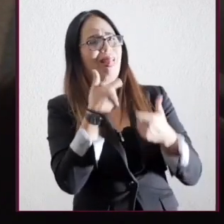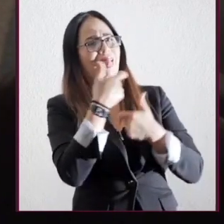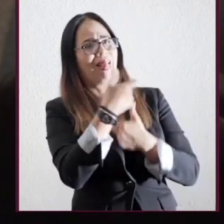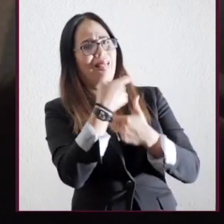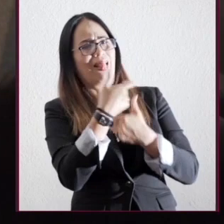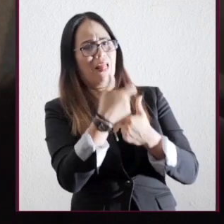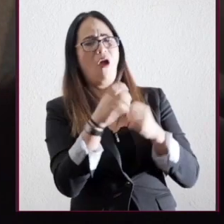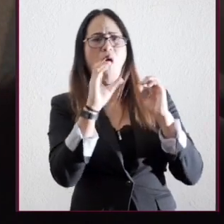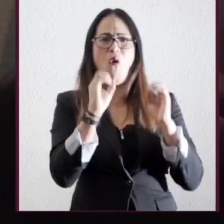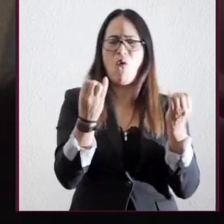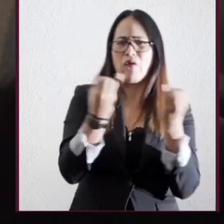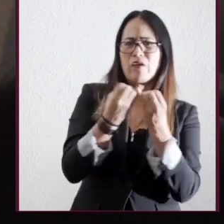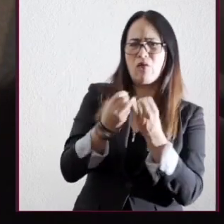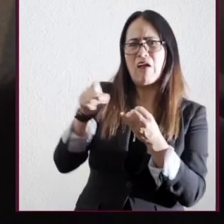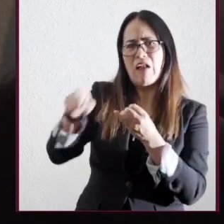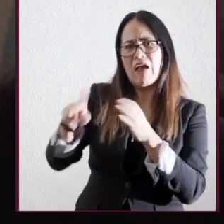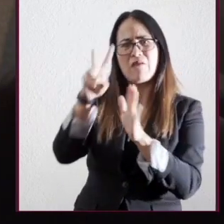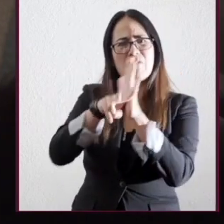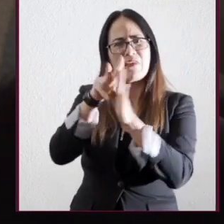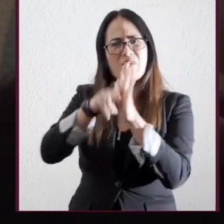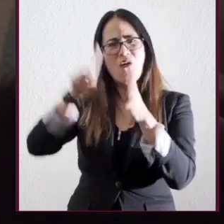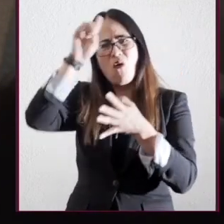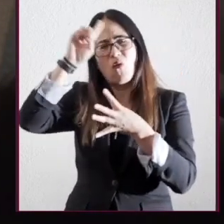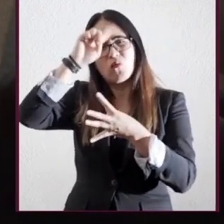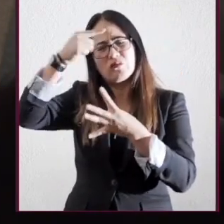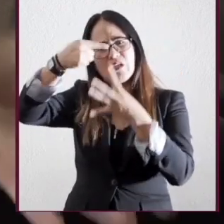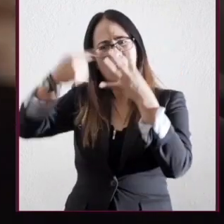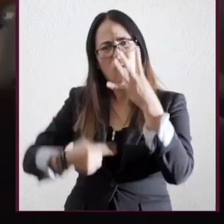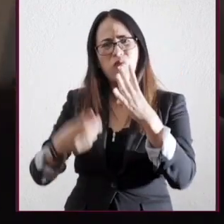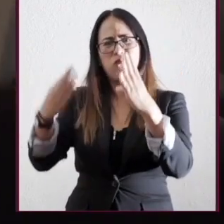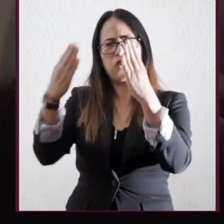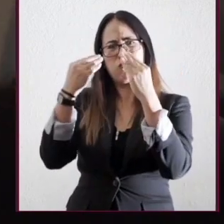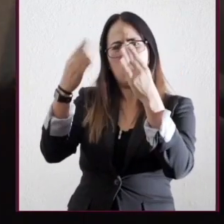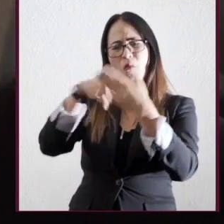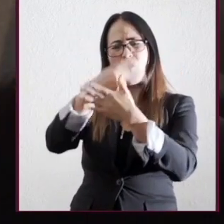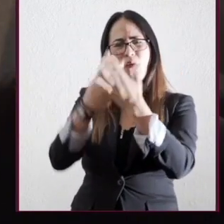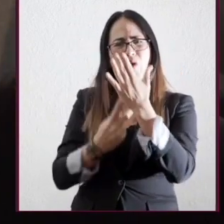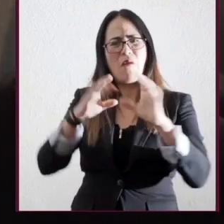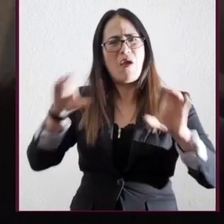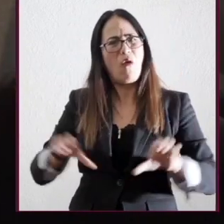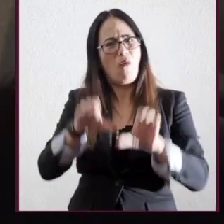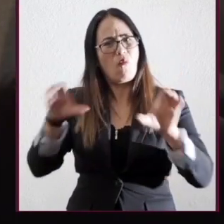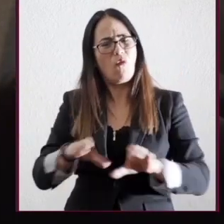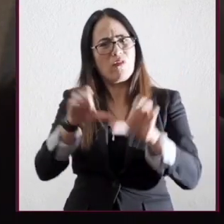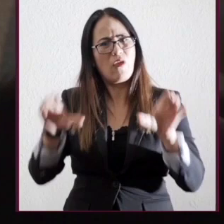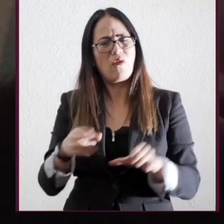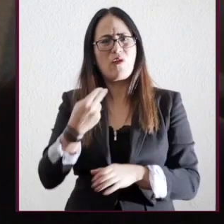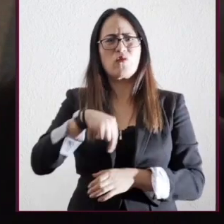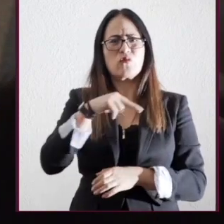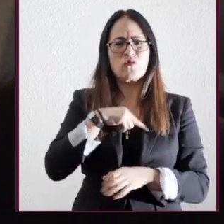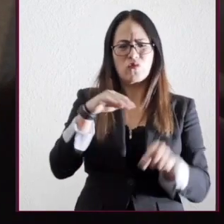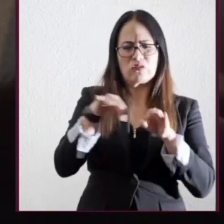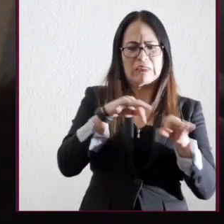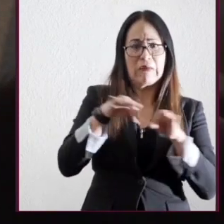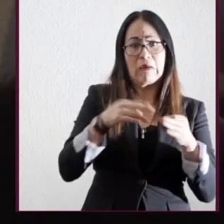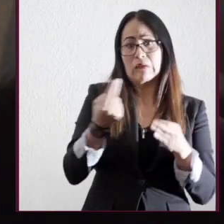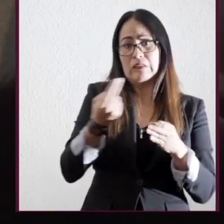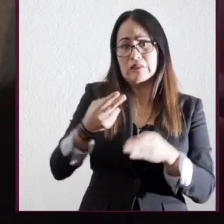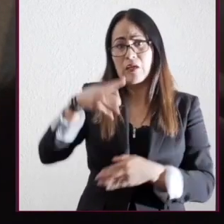mejor vamos a ver un tutorial que nos va a enseñar a utilizar un programa de computación que necesitamos en nuestro trabajo, en nuestra